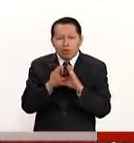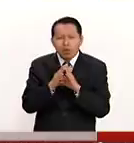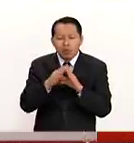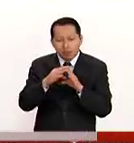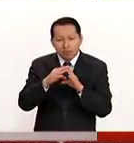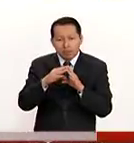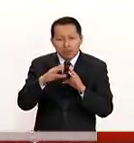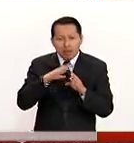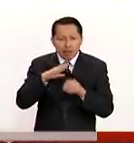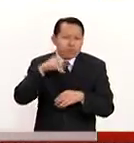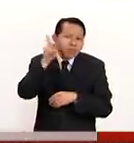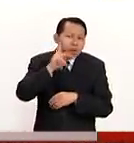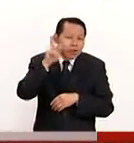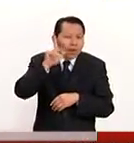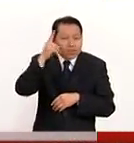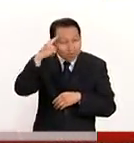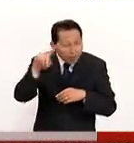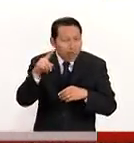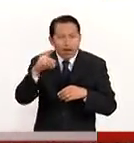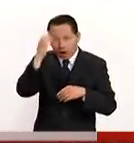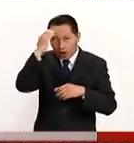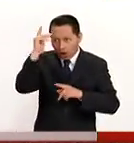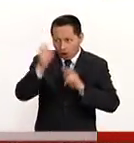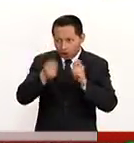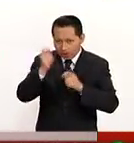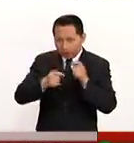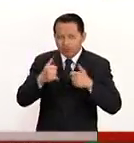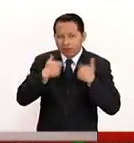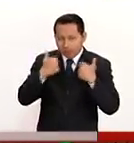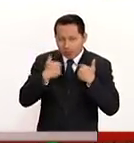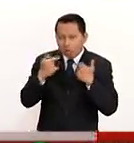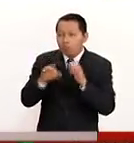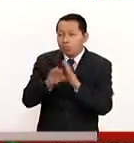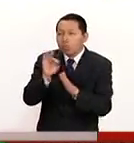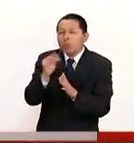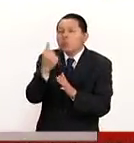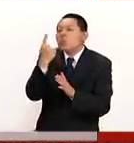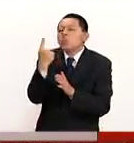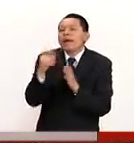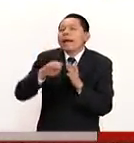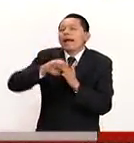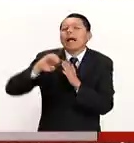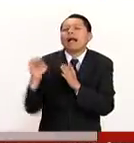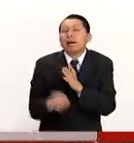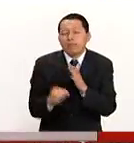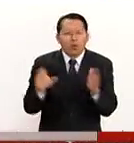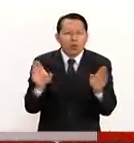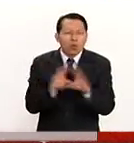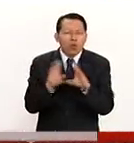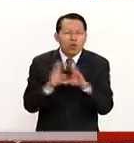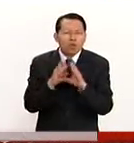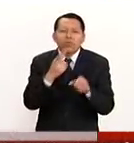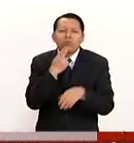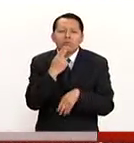para desarrollar justamente el conocimiento en estas áreas con los jóvenes. Dinos un ejemplo de cómo utilizan estas